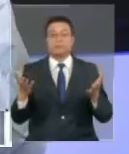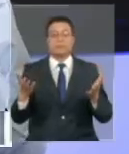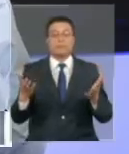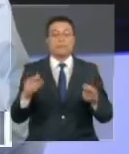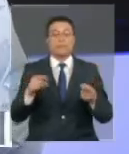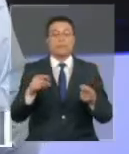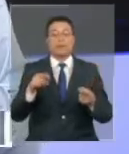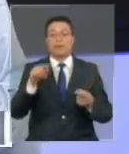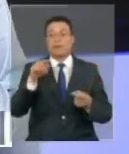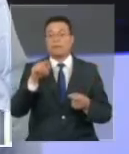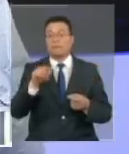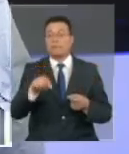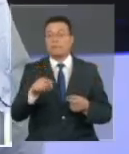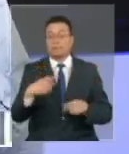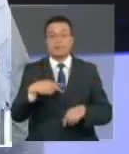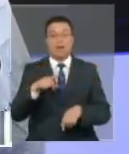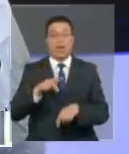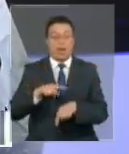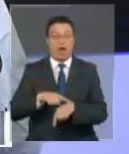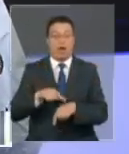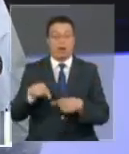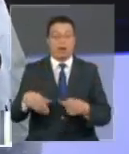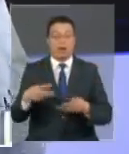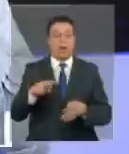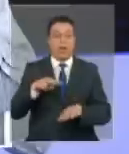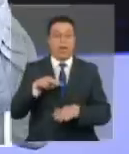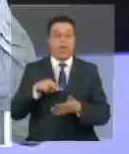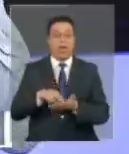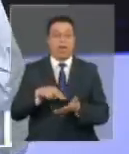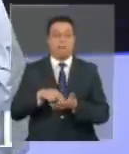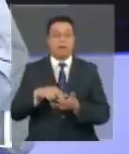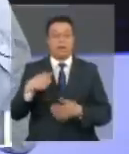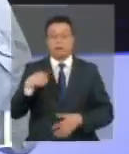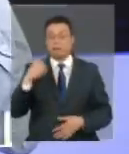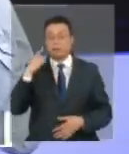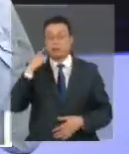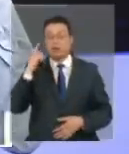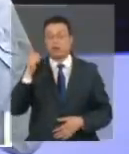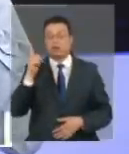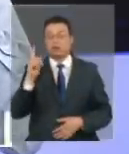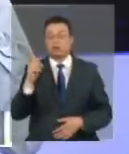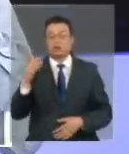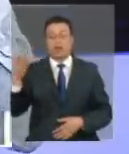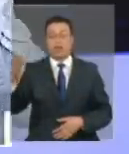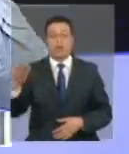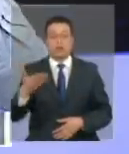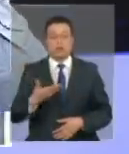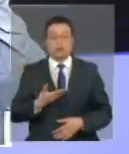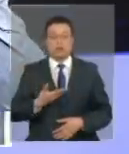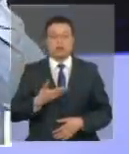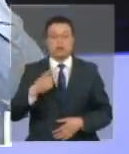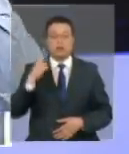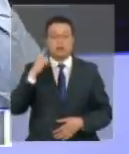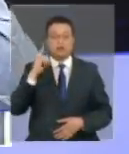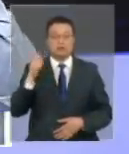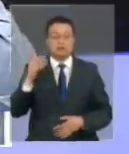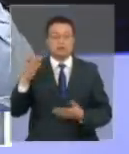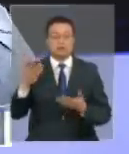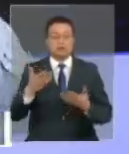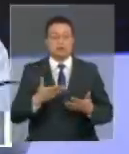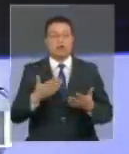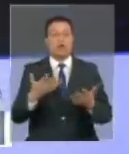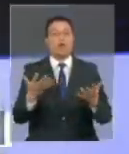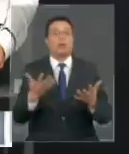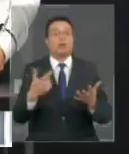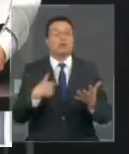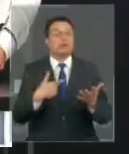de Recoleta con Vespucio, en las canchas de pasto sintético tienen el agua cortada, o en el caso de el estadio de Chacabuco, que también tienen el corte en